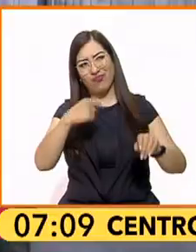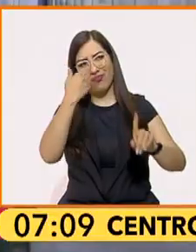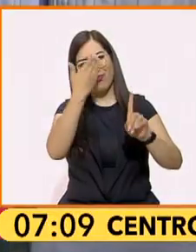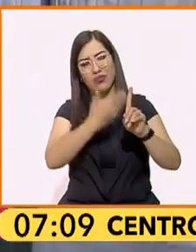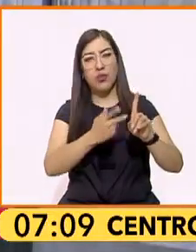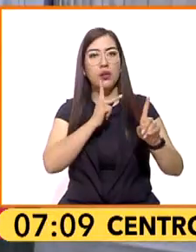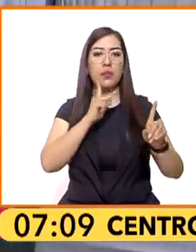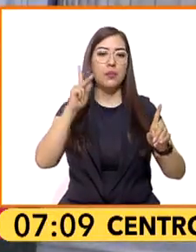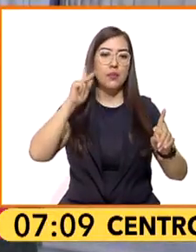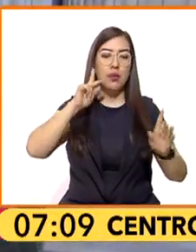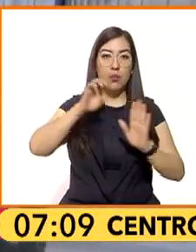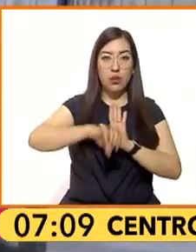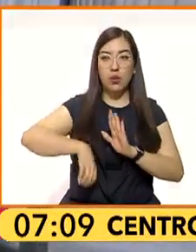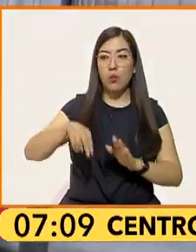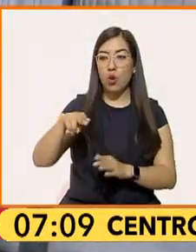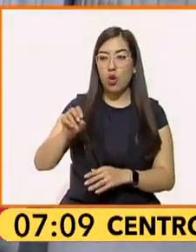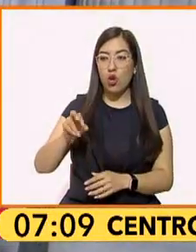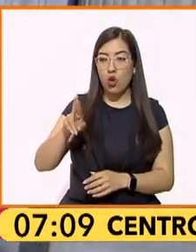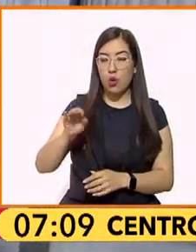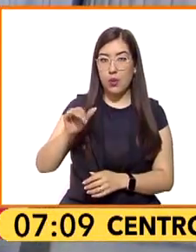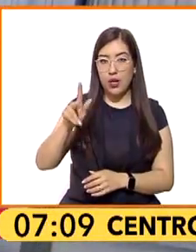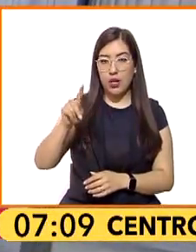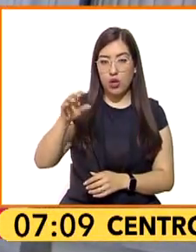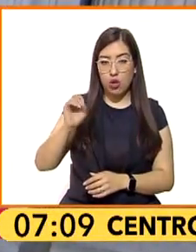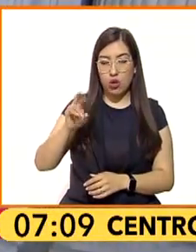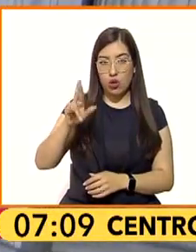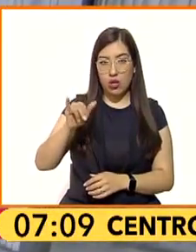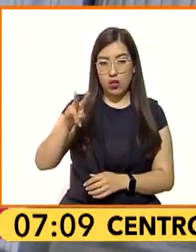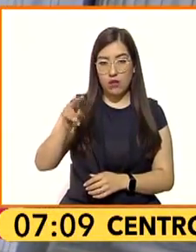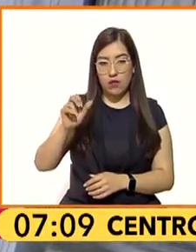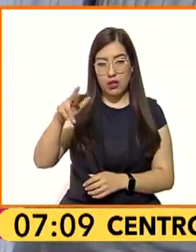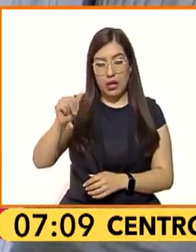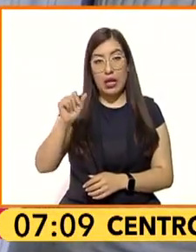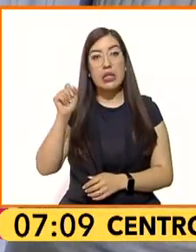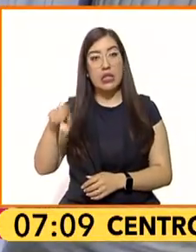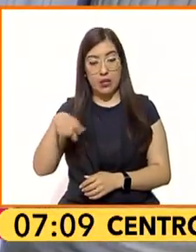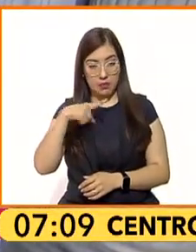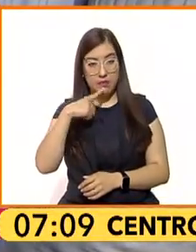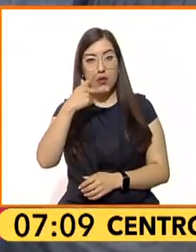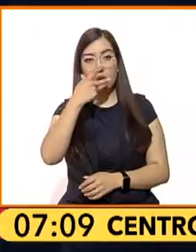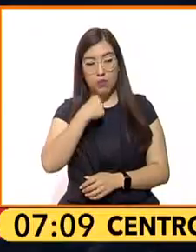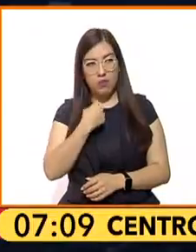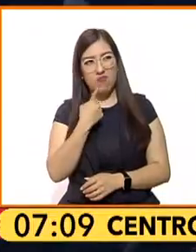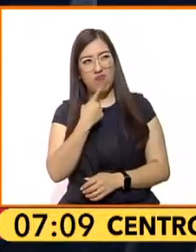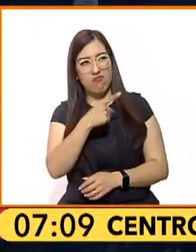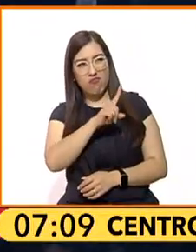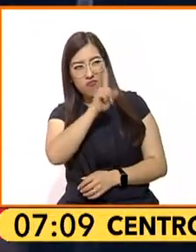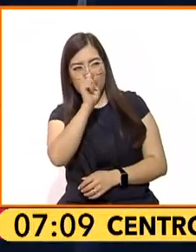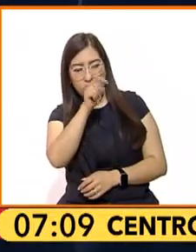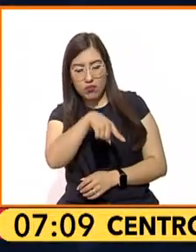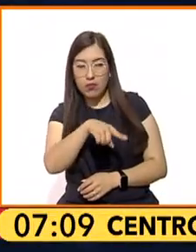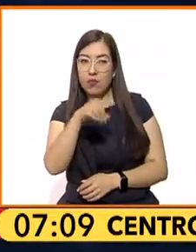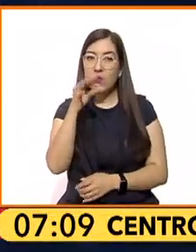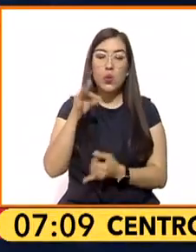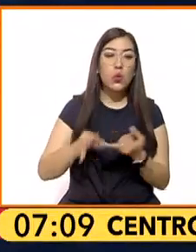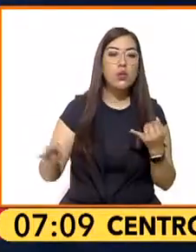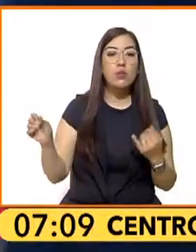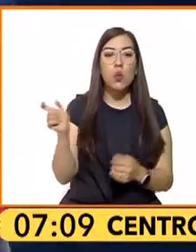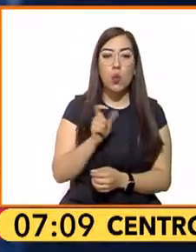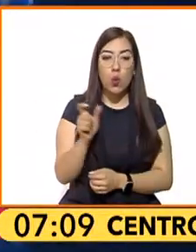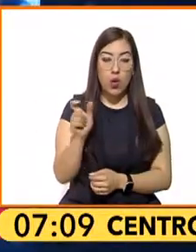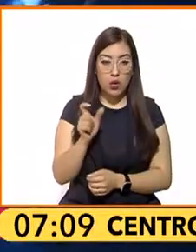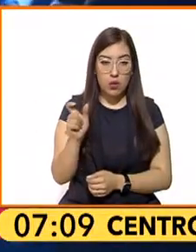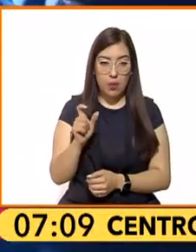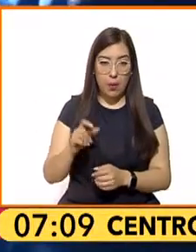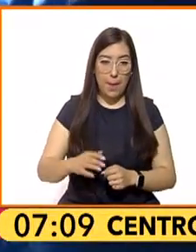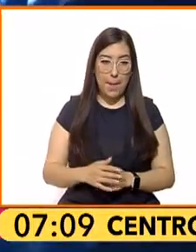ellos Norberto Rivera, ¿no? Y así, ha tenido varios. El último fue cuando